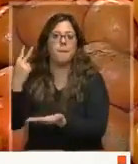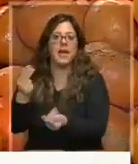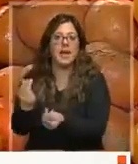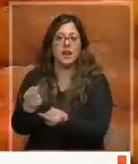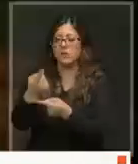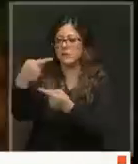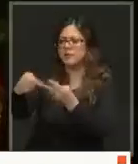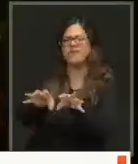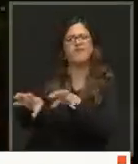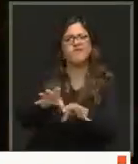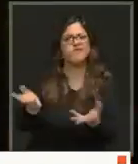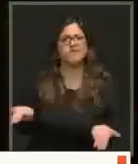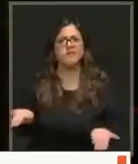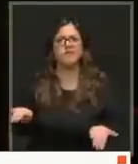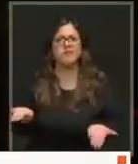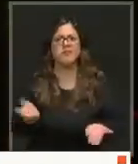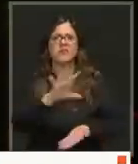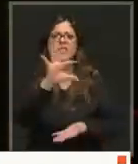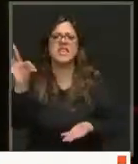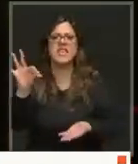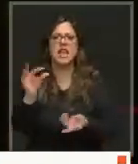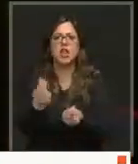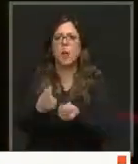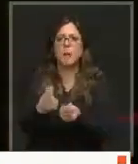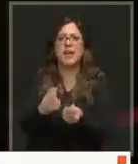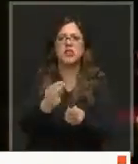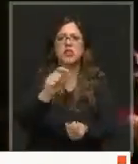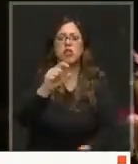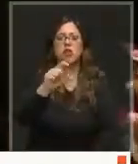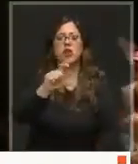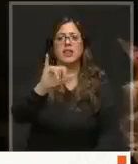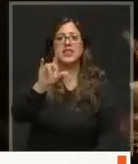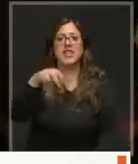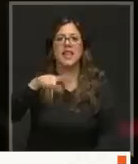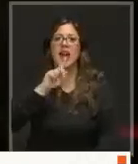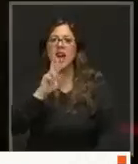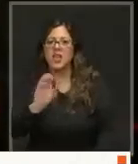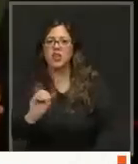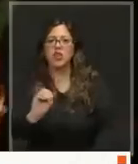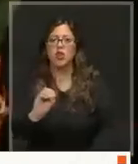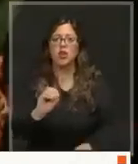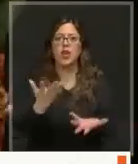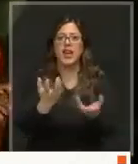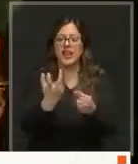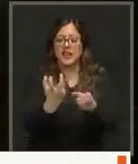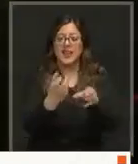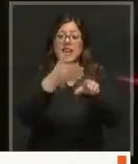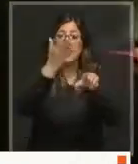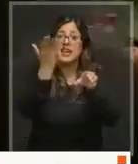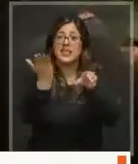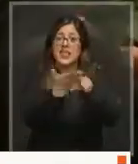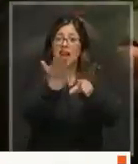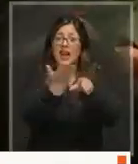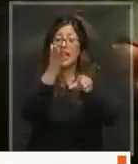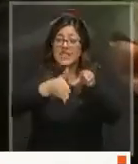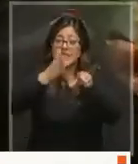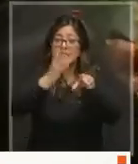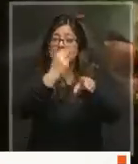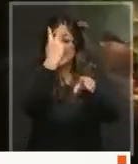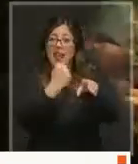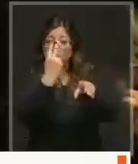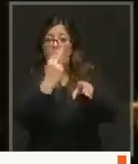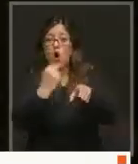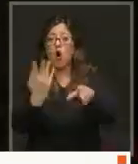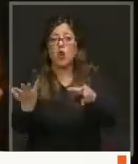ingredientes? 500 pesos el cilantro, la cebolla 5 por 2.000, la bolsa de ají vale 1.000 pesos,